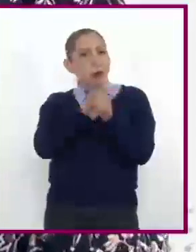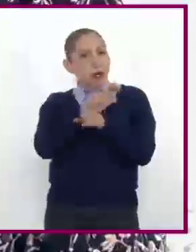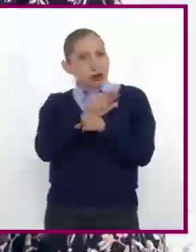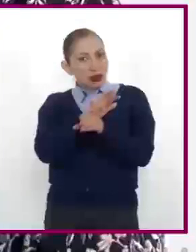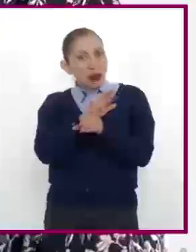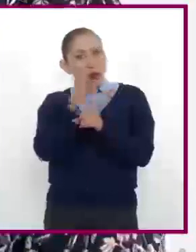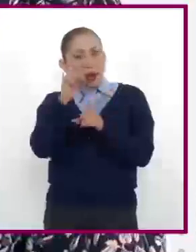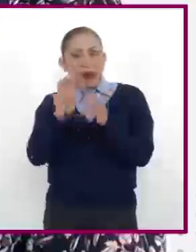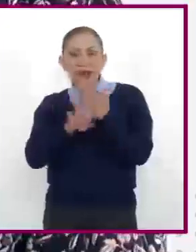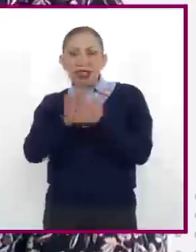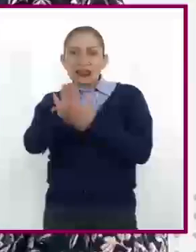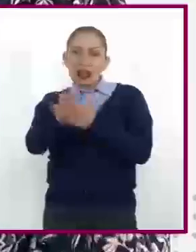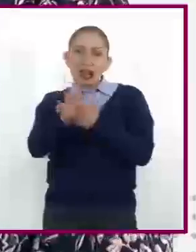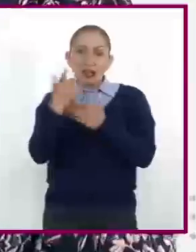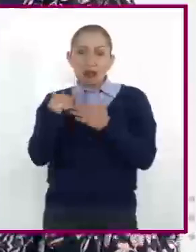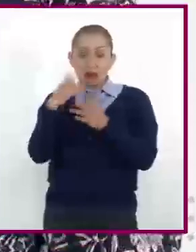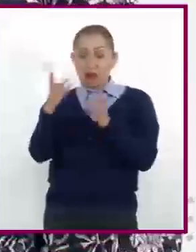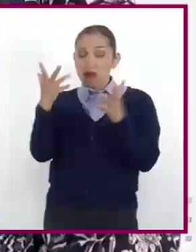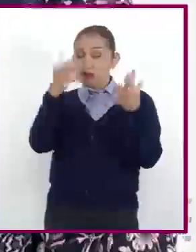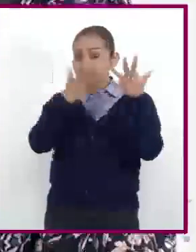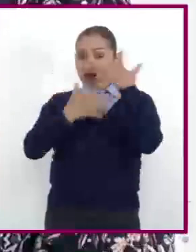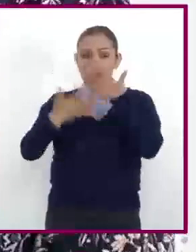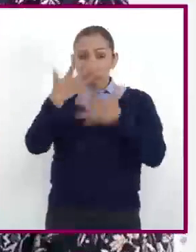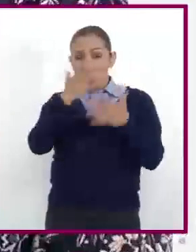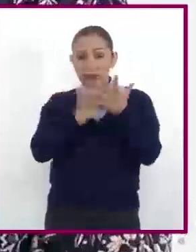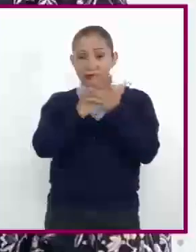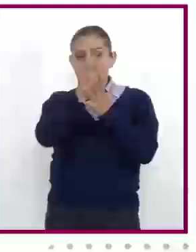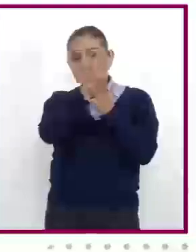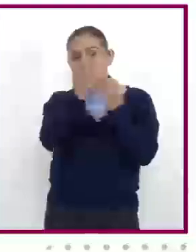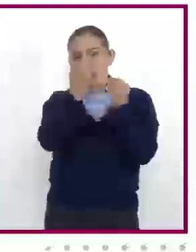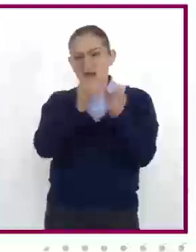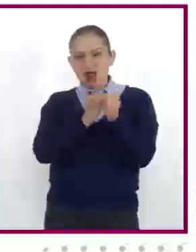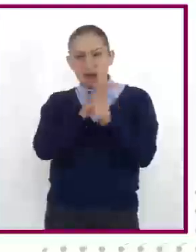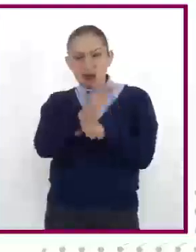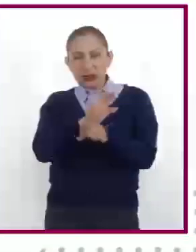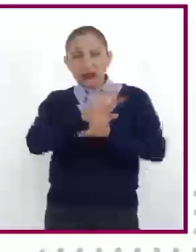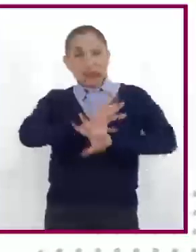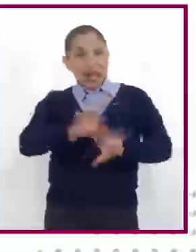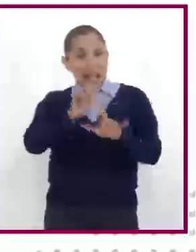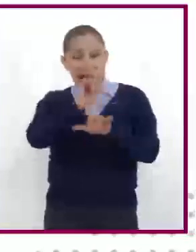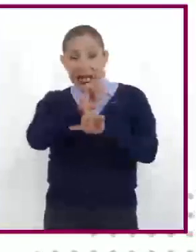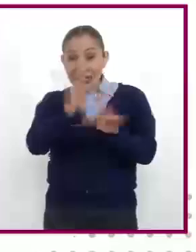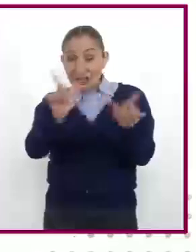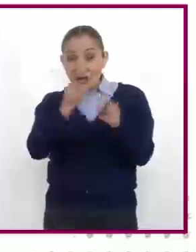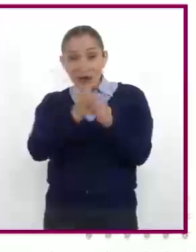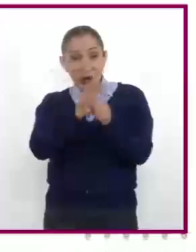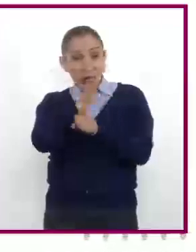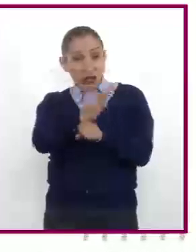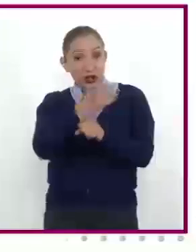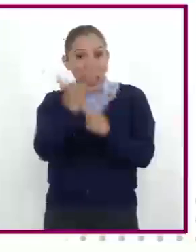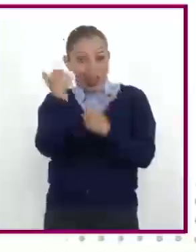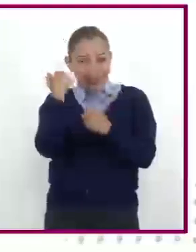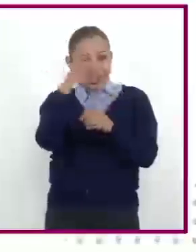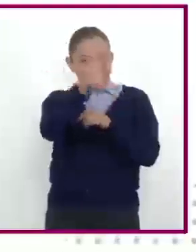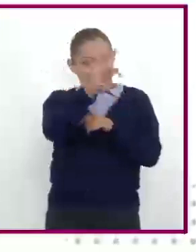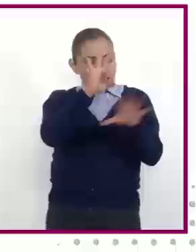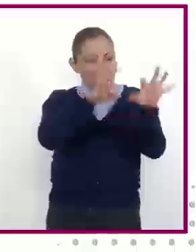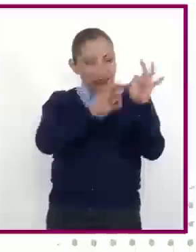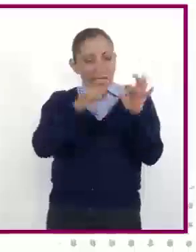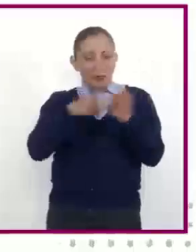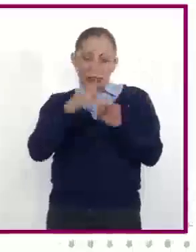información para evitar así fuentes inadecuadas y excesivas. Una vez encontrada la información preseleccionada,